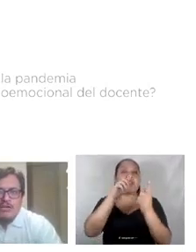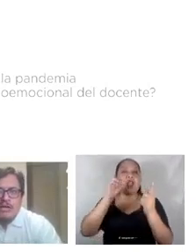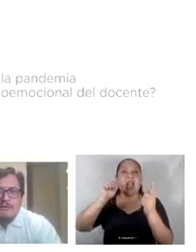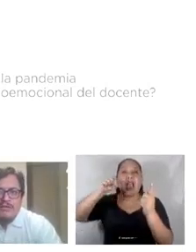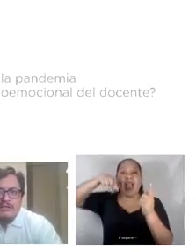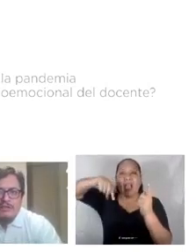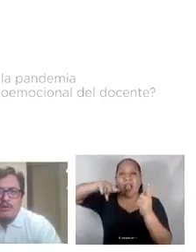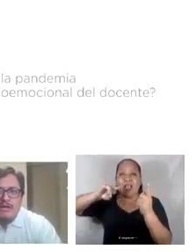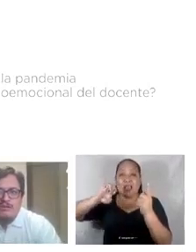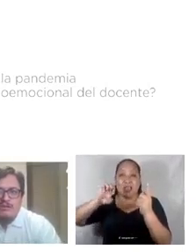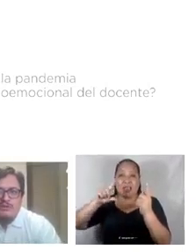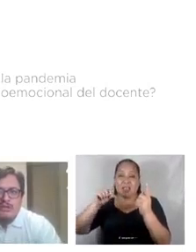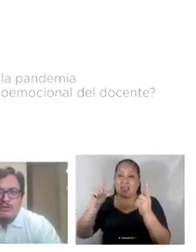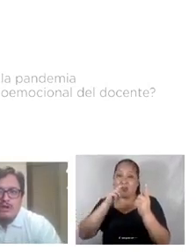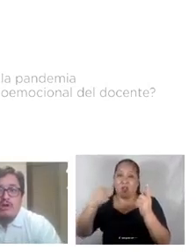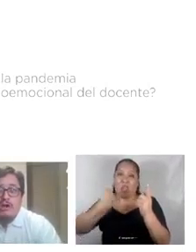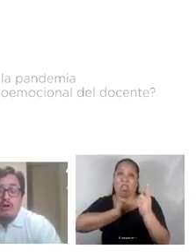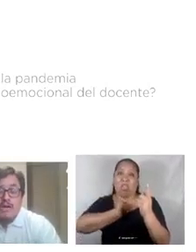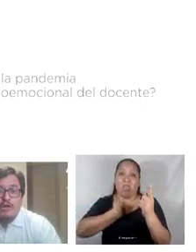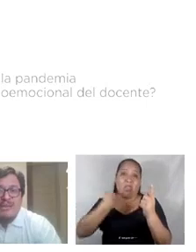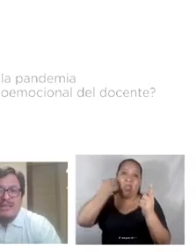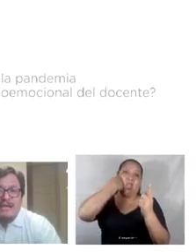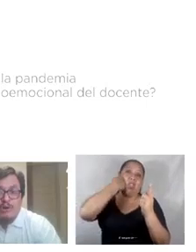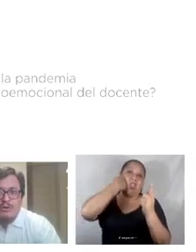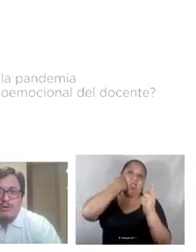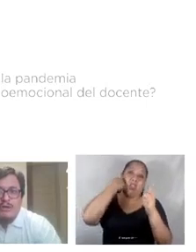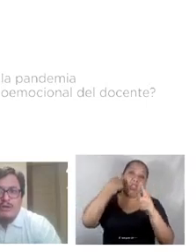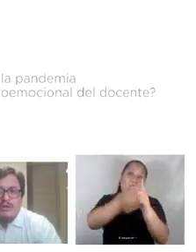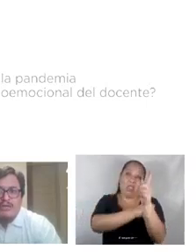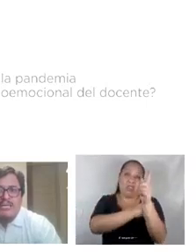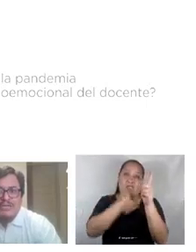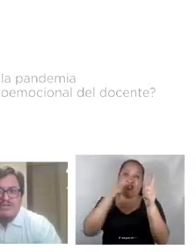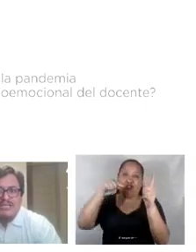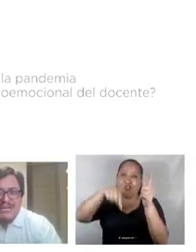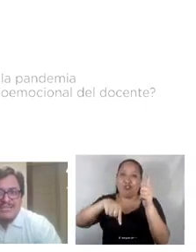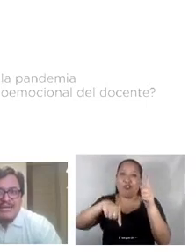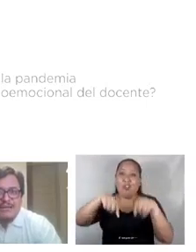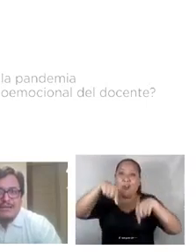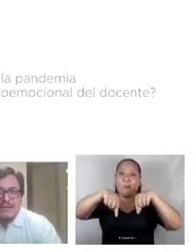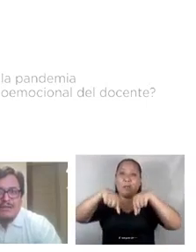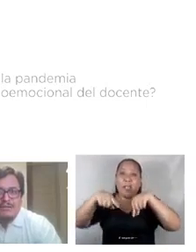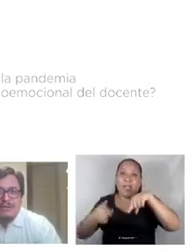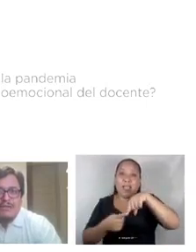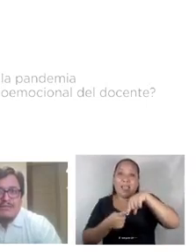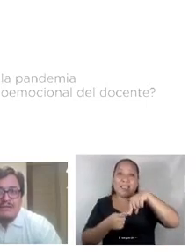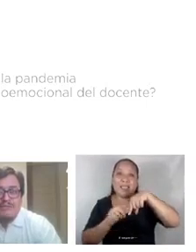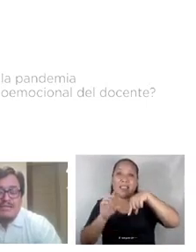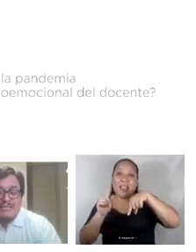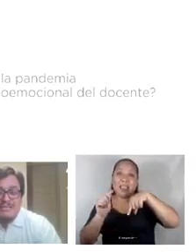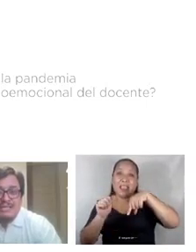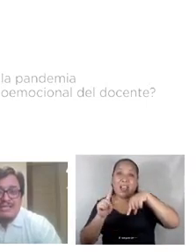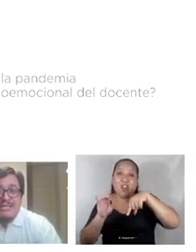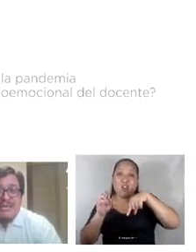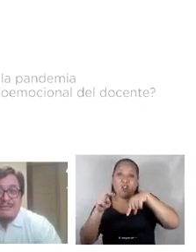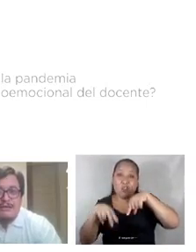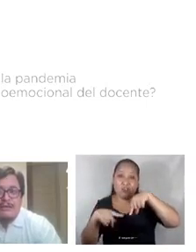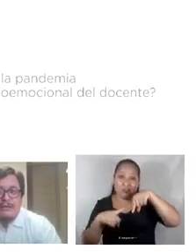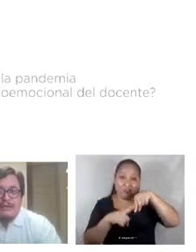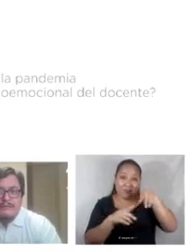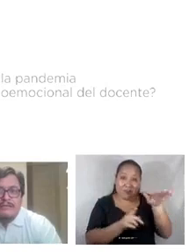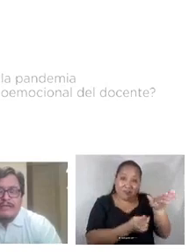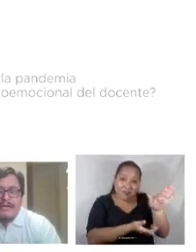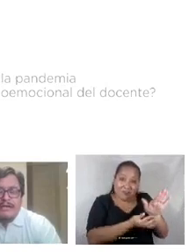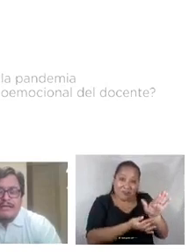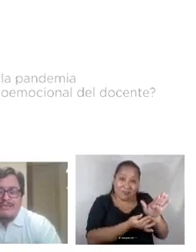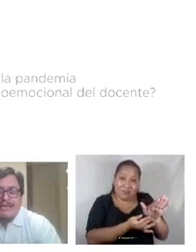evidentemente no lo voy a golpear en el pecho, ni en la cabeza, ni en los brazos. Tengo que golpearlo en el talón. Y de eso se trata una estrategia